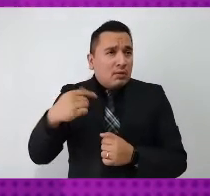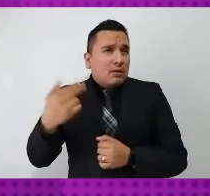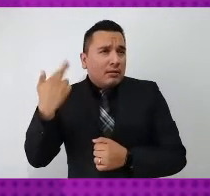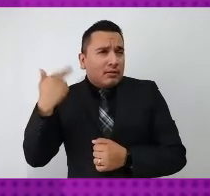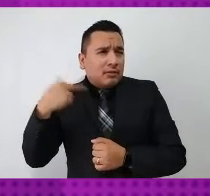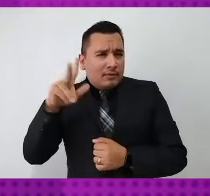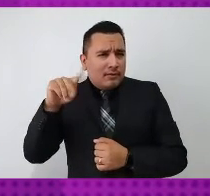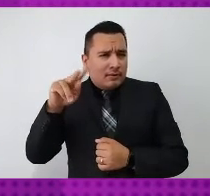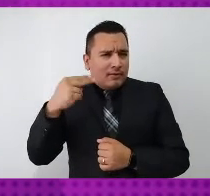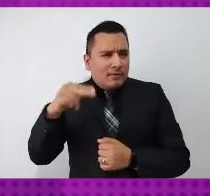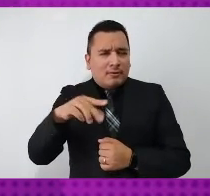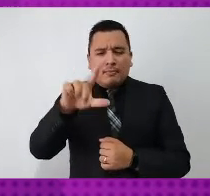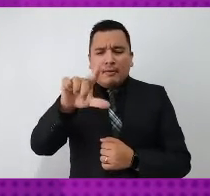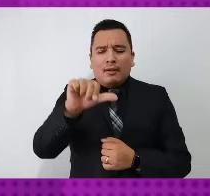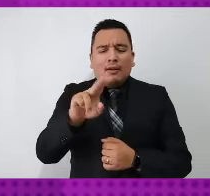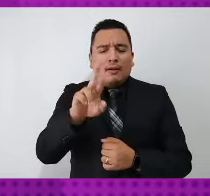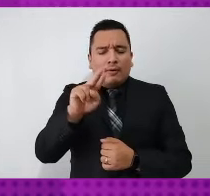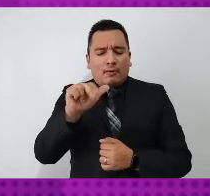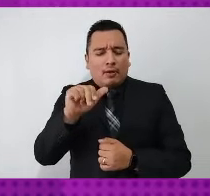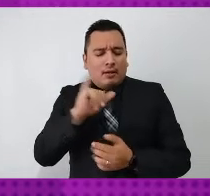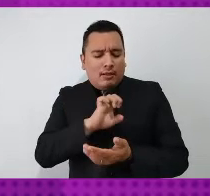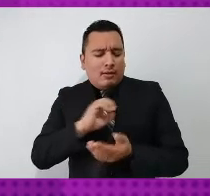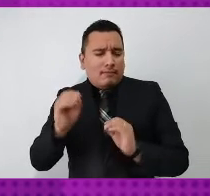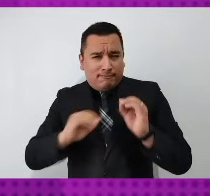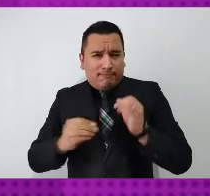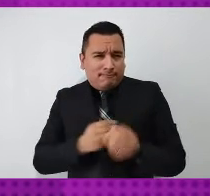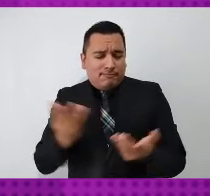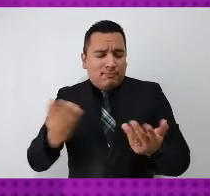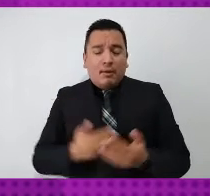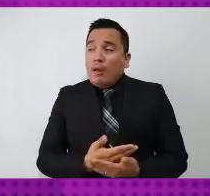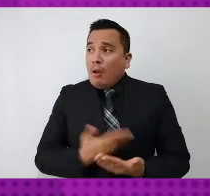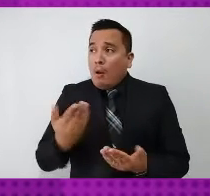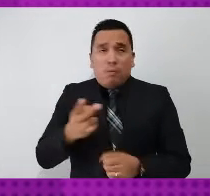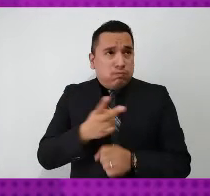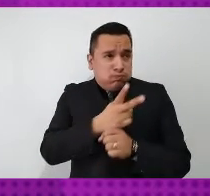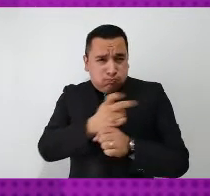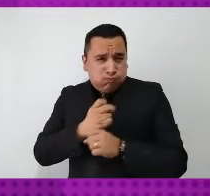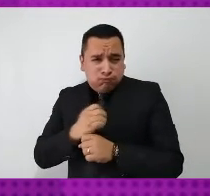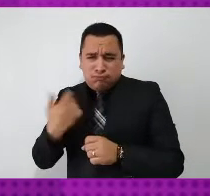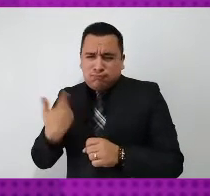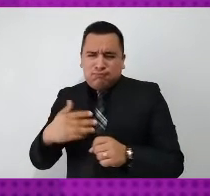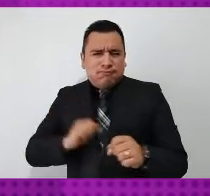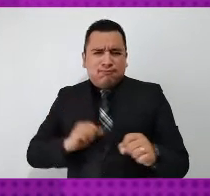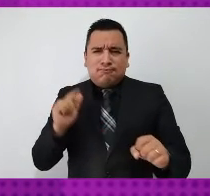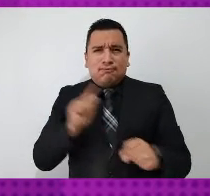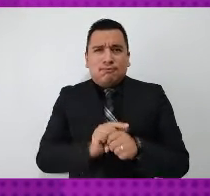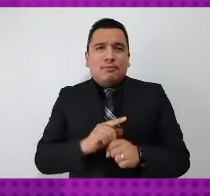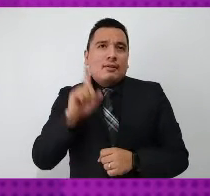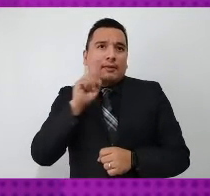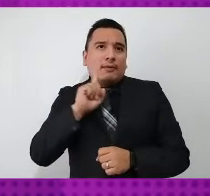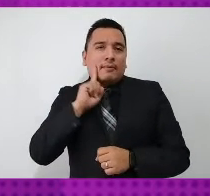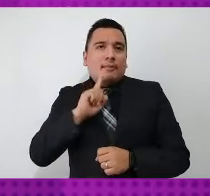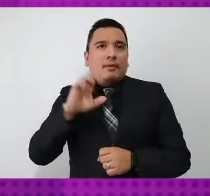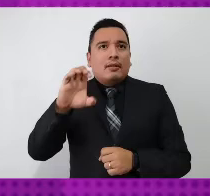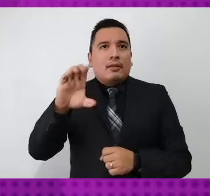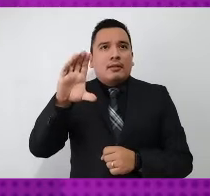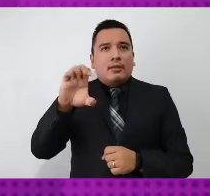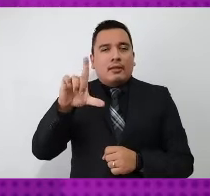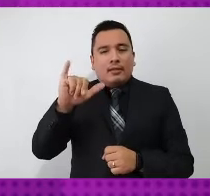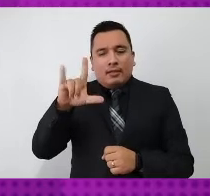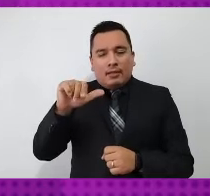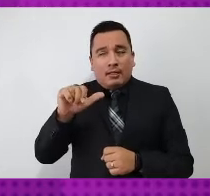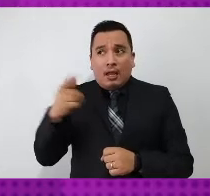de coahuila el día de hoy tenemos como invitados especiales a cecilia kart de escamilla de la